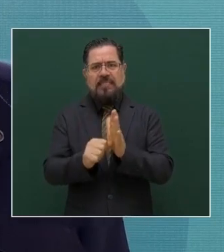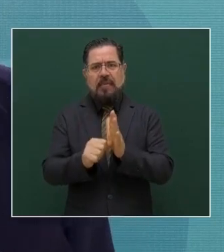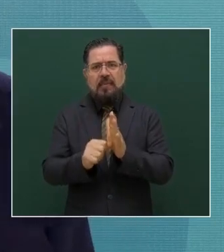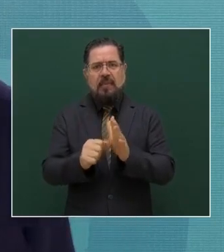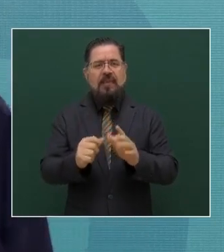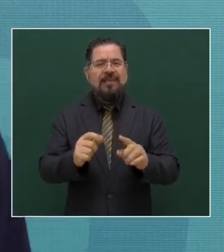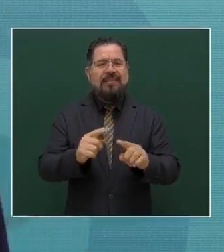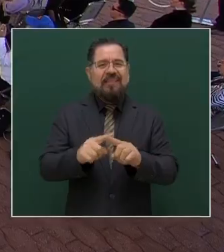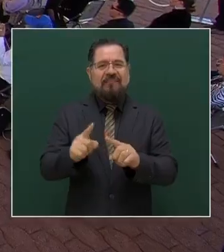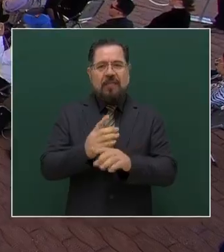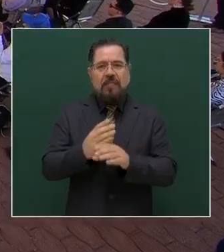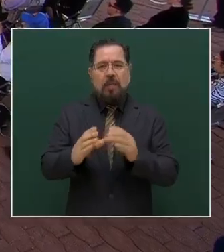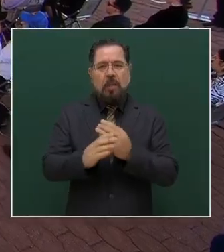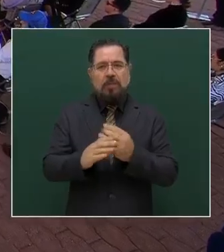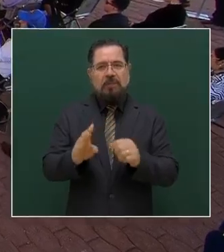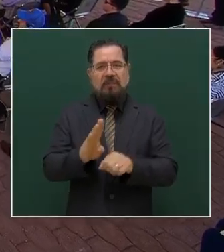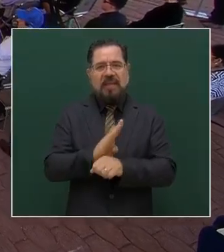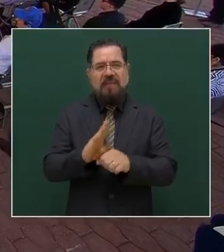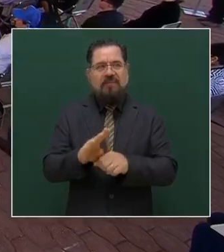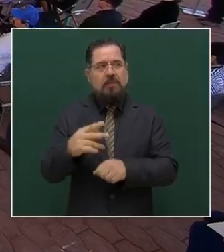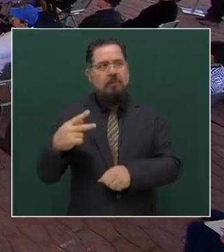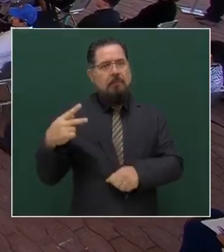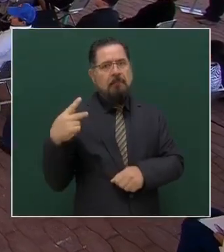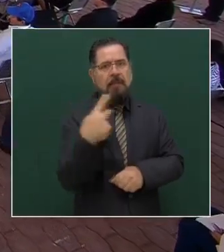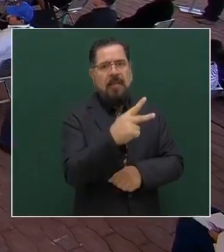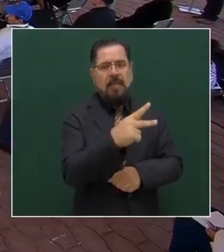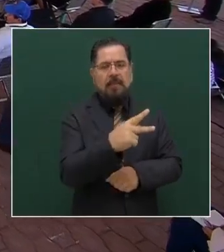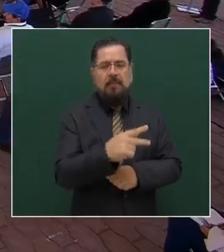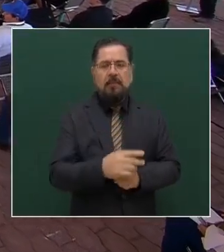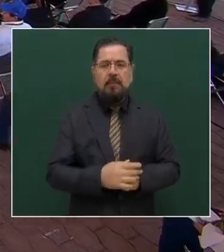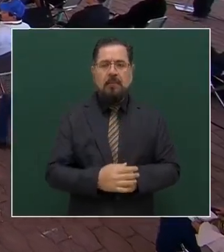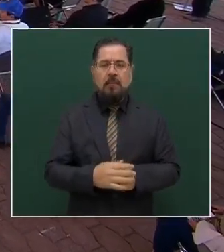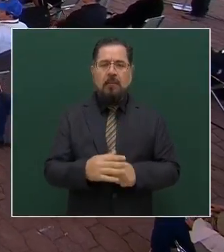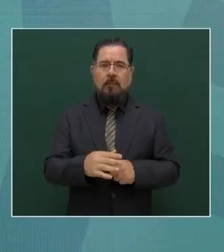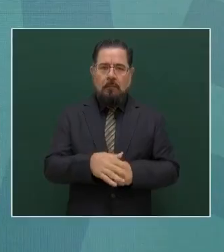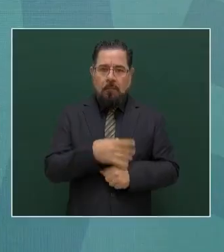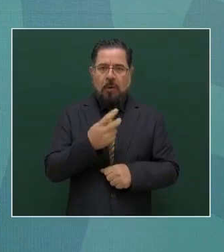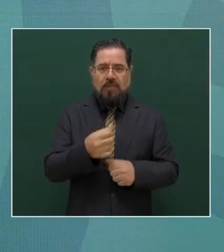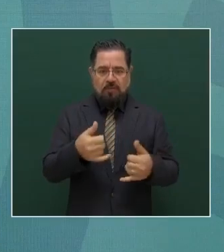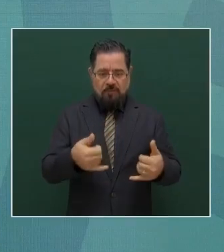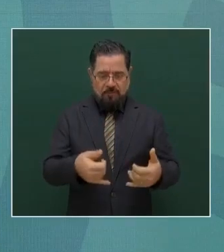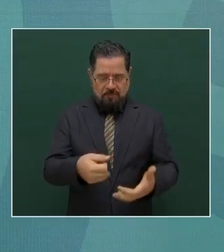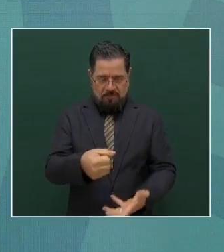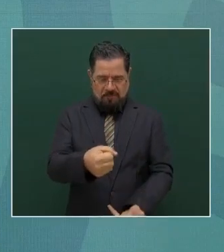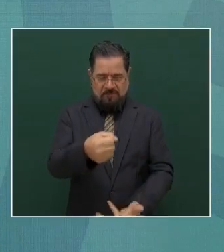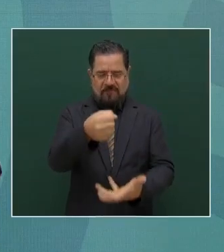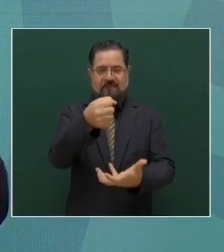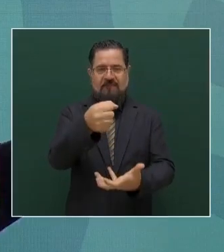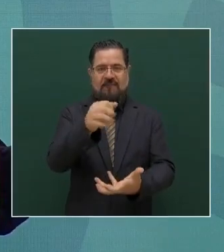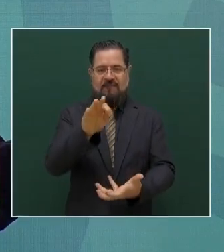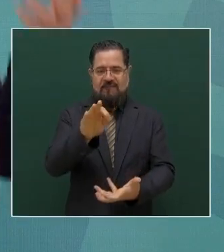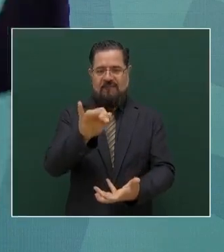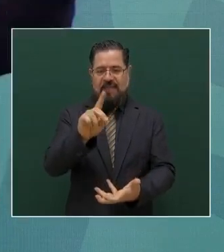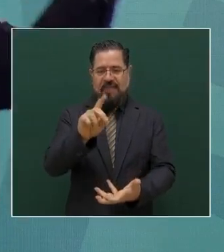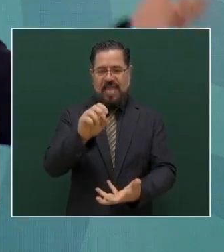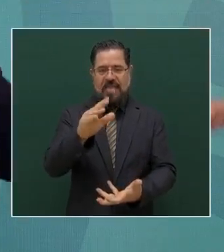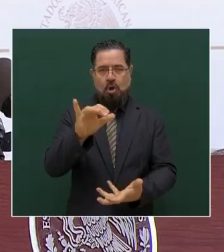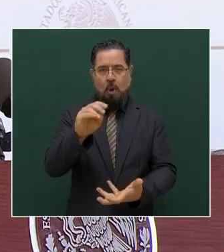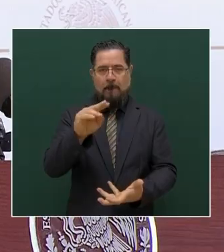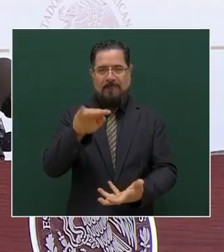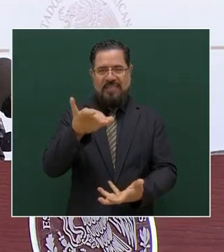Y resulta que se cancelan los fideicomisos